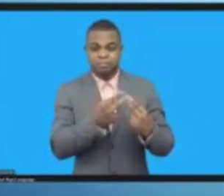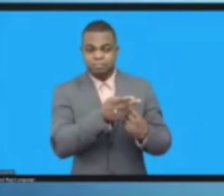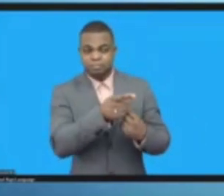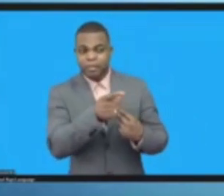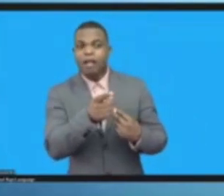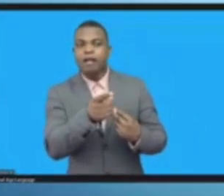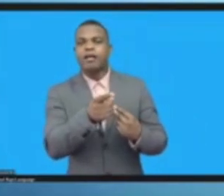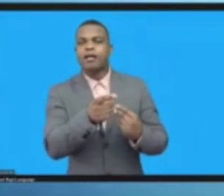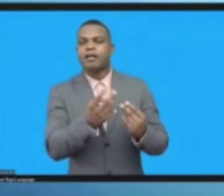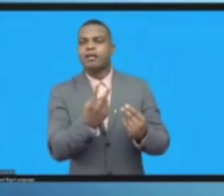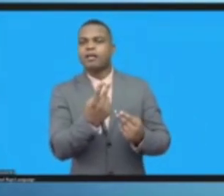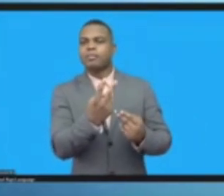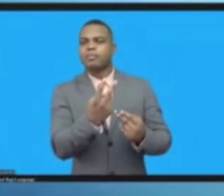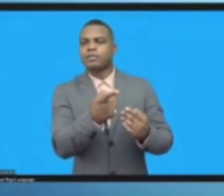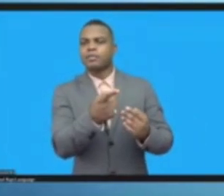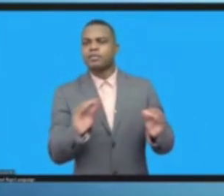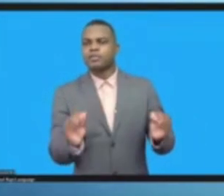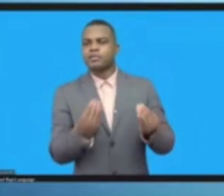igf